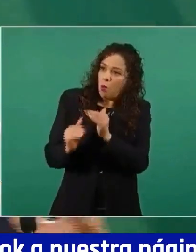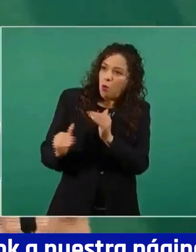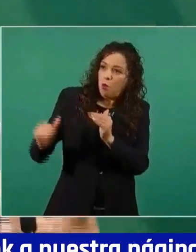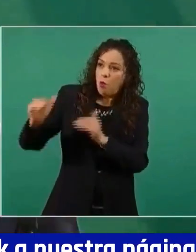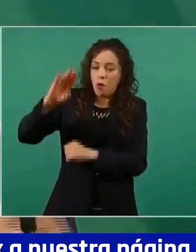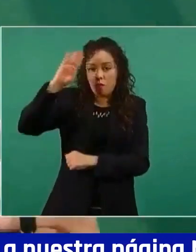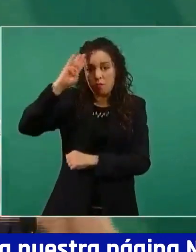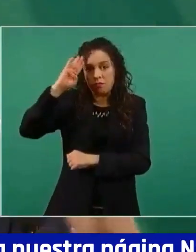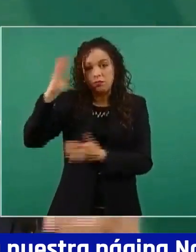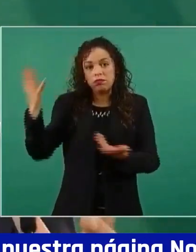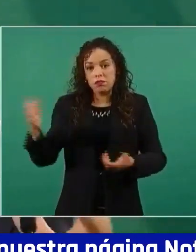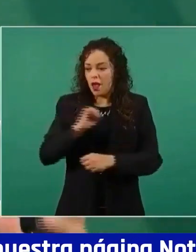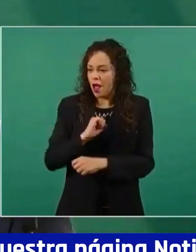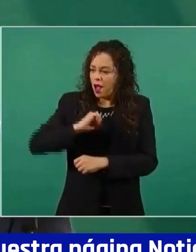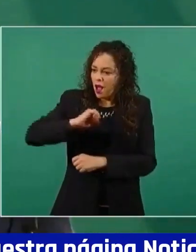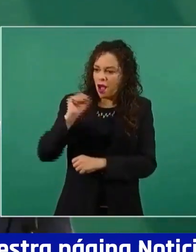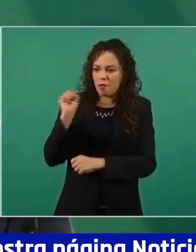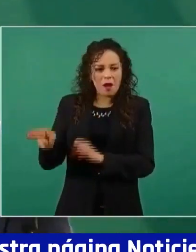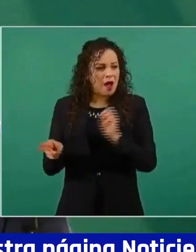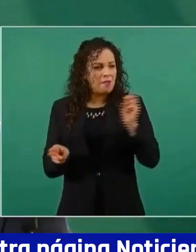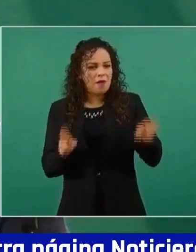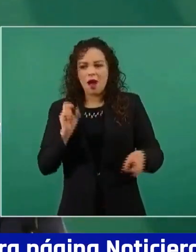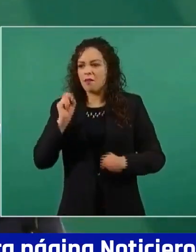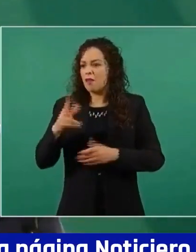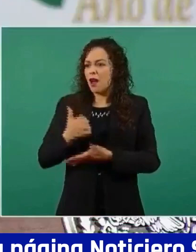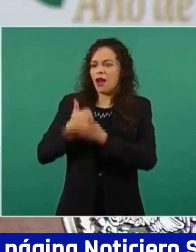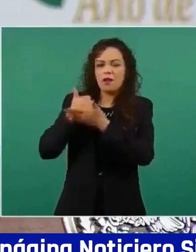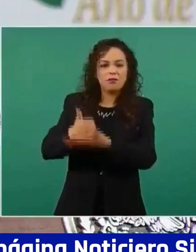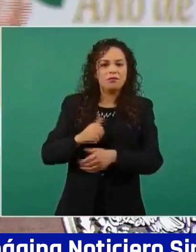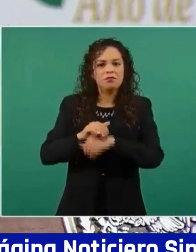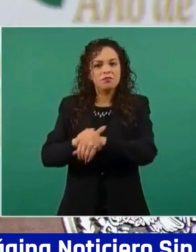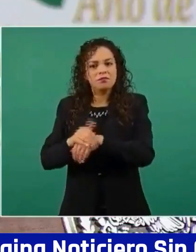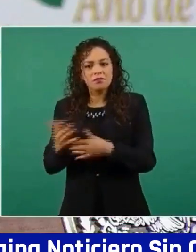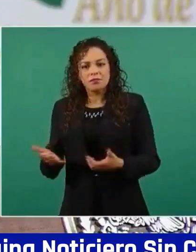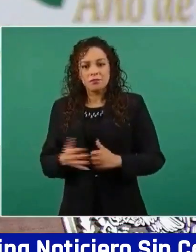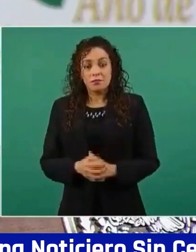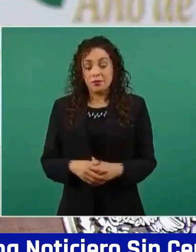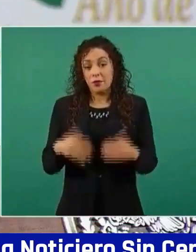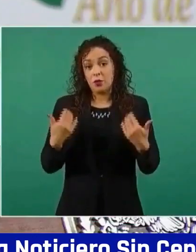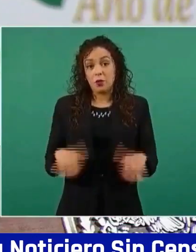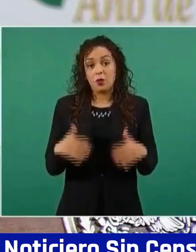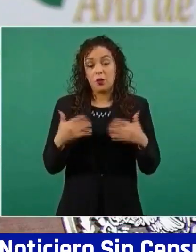privilegios a la alta burocracia, una burocracia dorada,